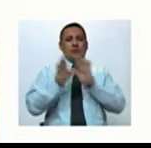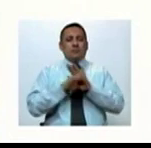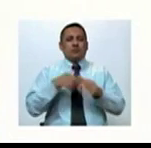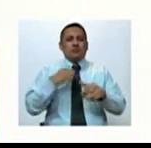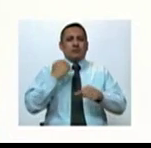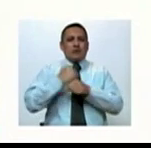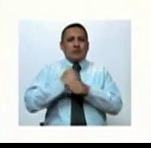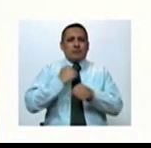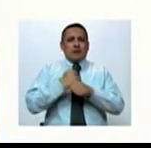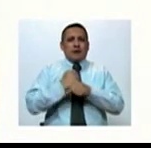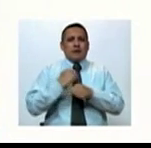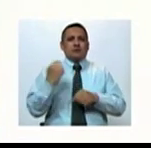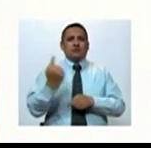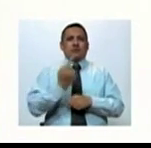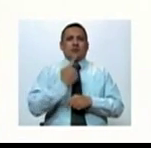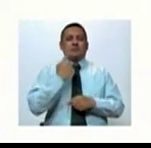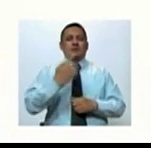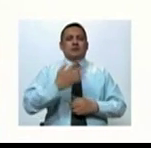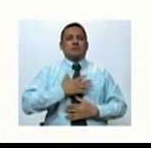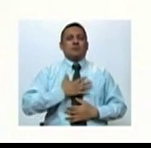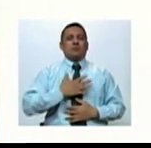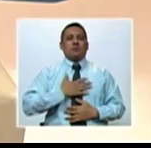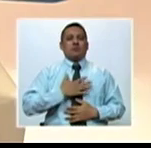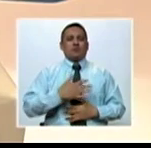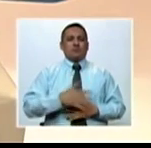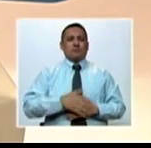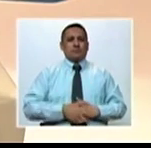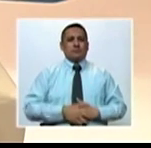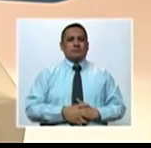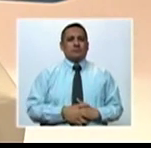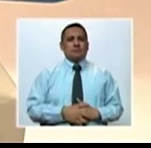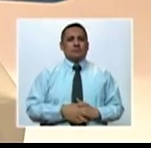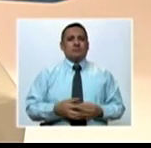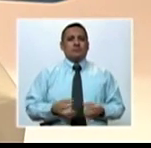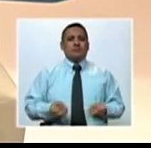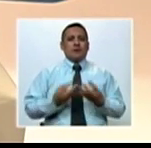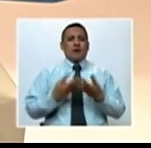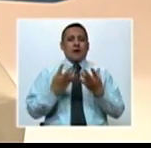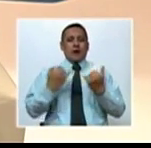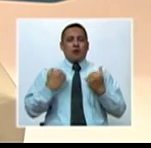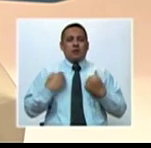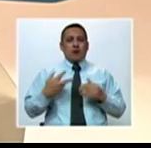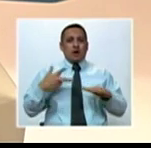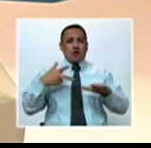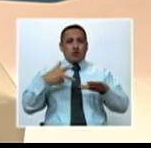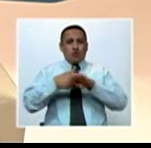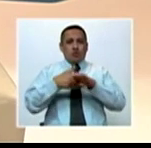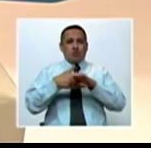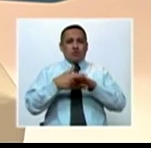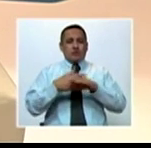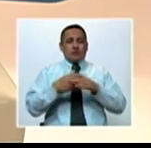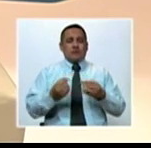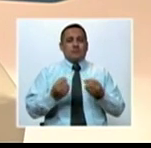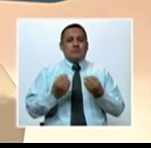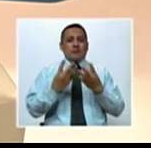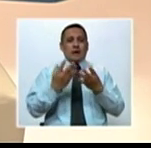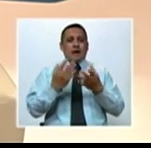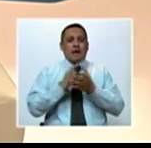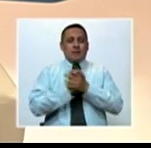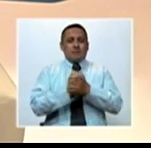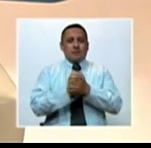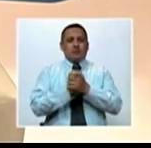también trabajan, solo que por cuenta propia. Nos vamos a ir a la pausa, Felipe,